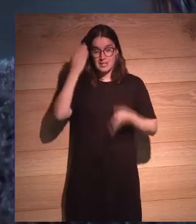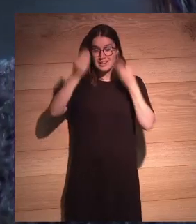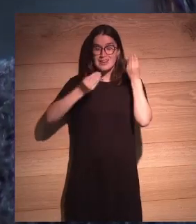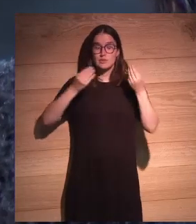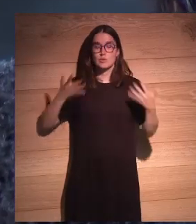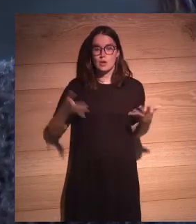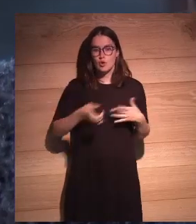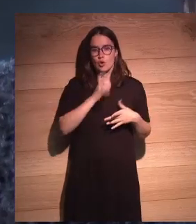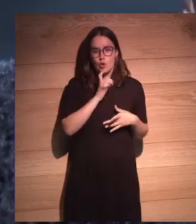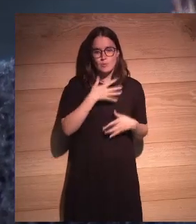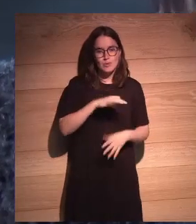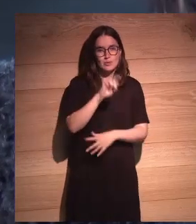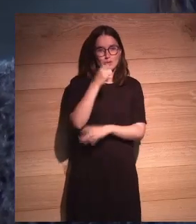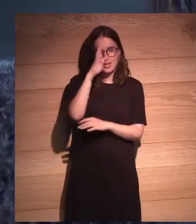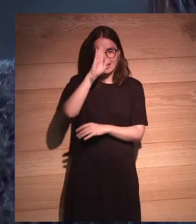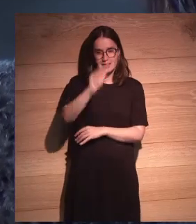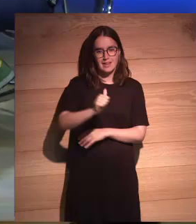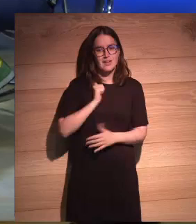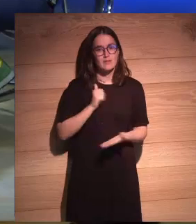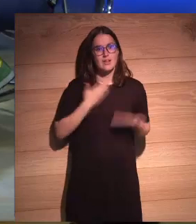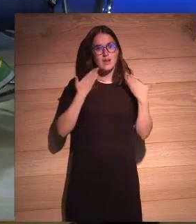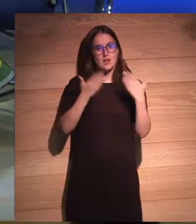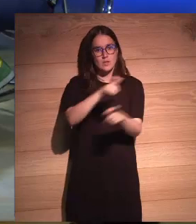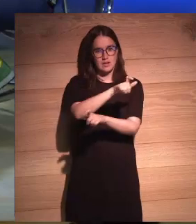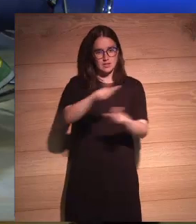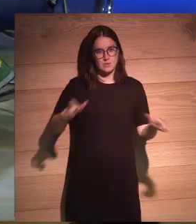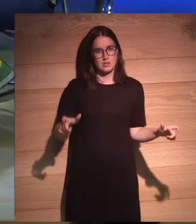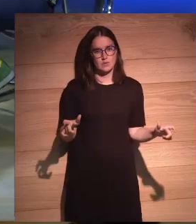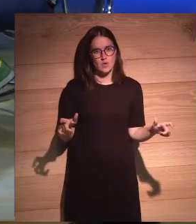es cómo podemos conseguir que la inteligencia artificial ayude a que las